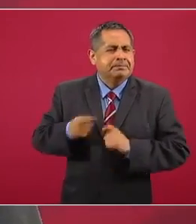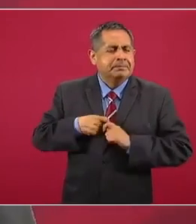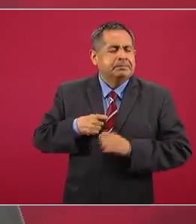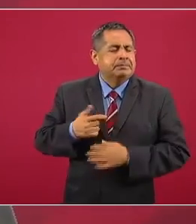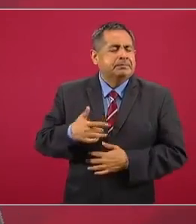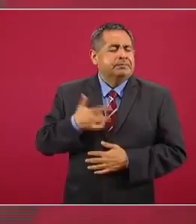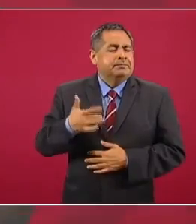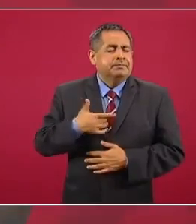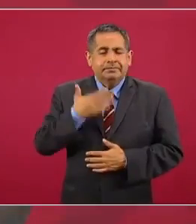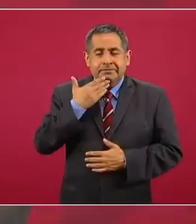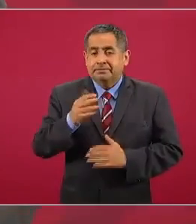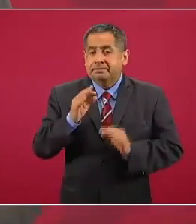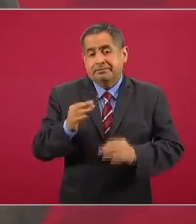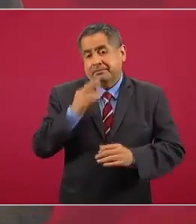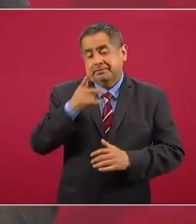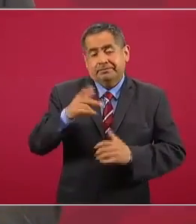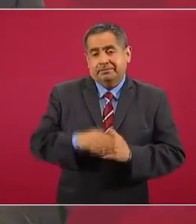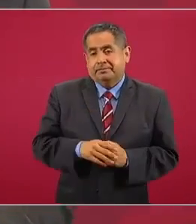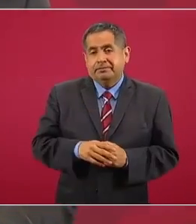porque